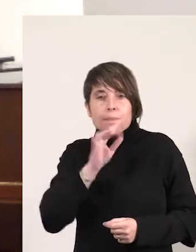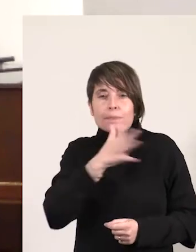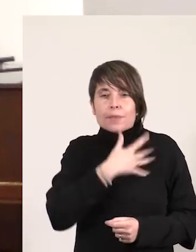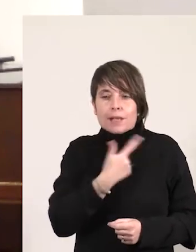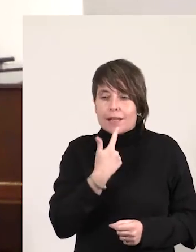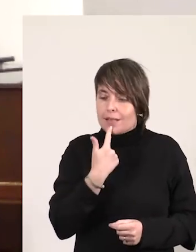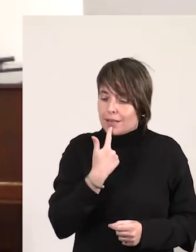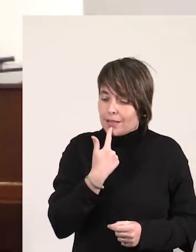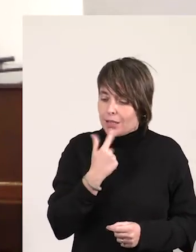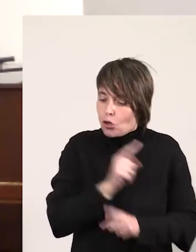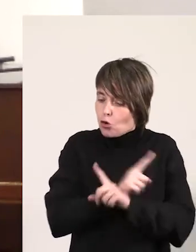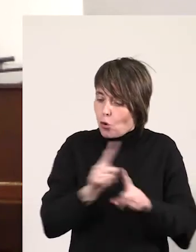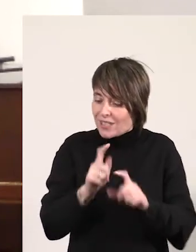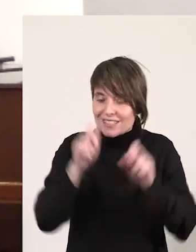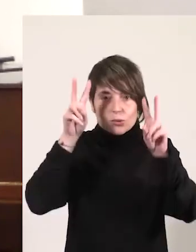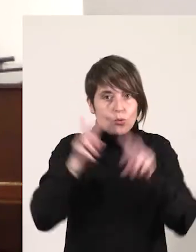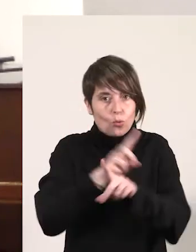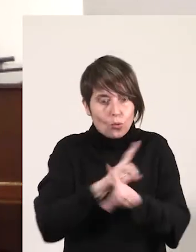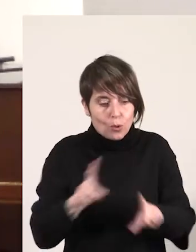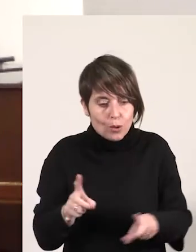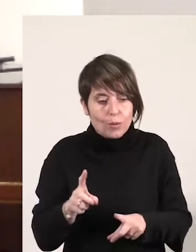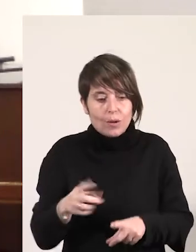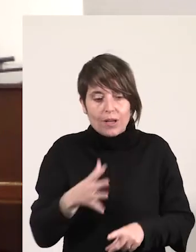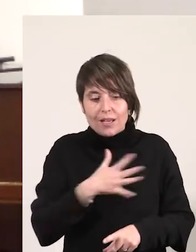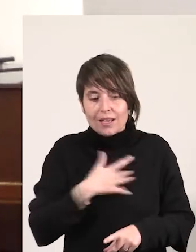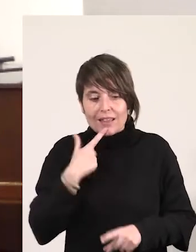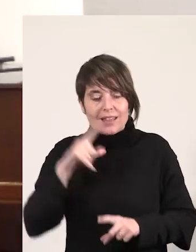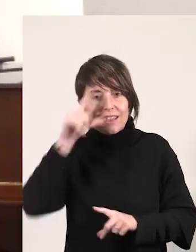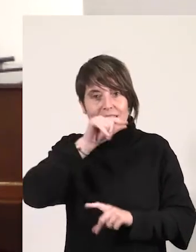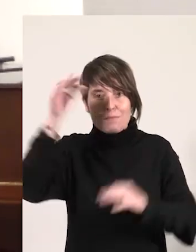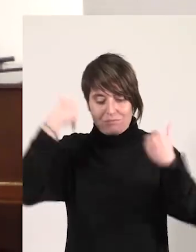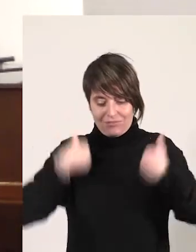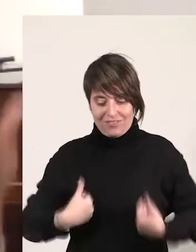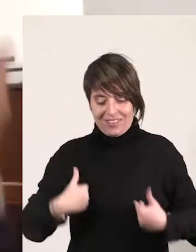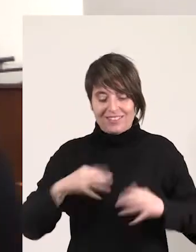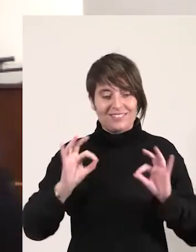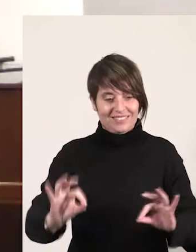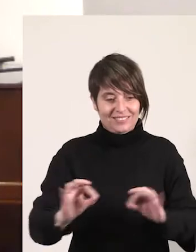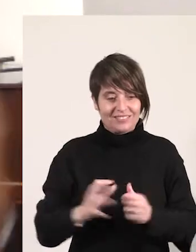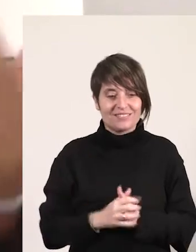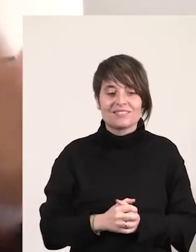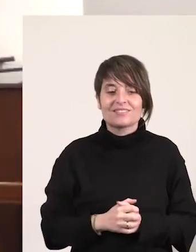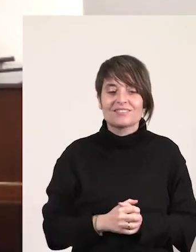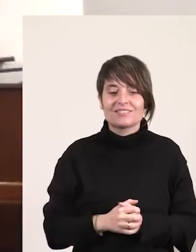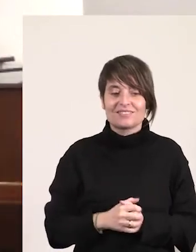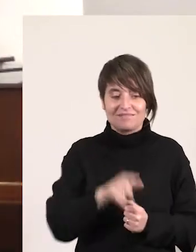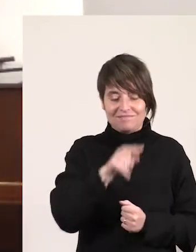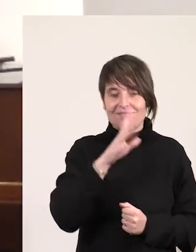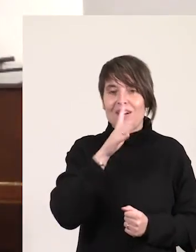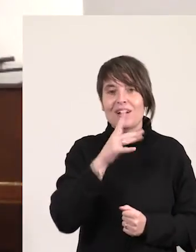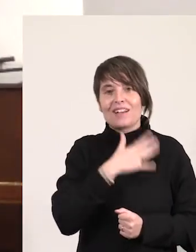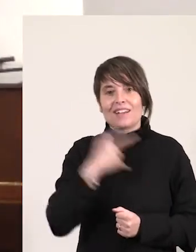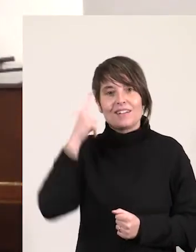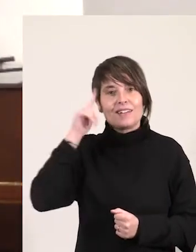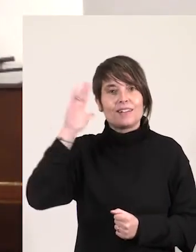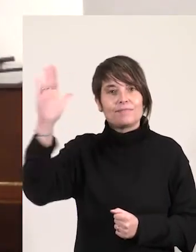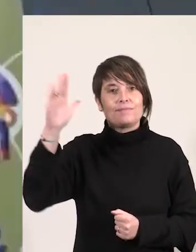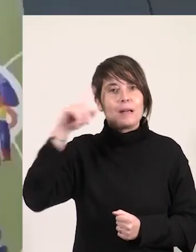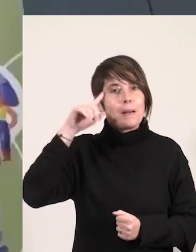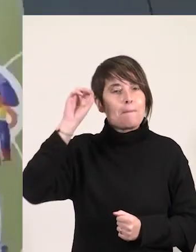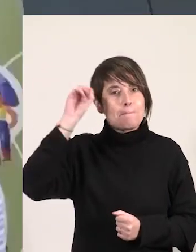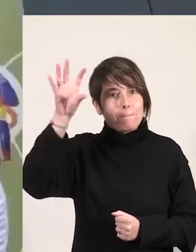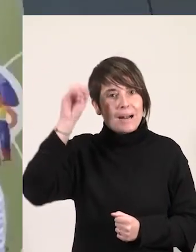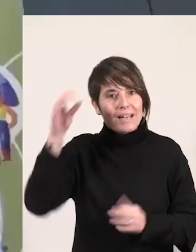parece difícil concebir algo que no solo no es algo nuevo, sino que es 100% real.